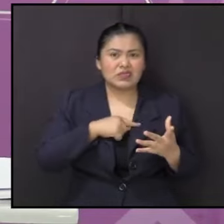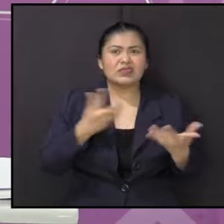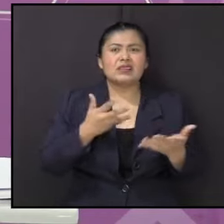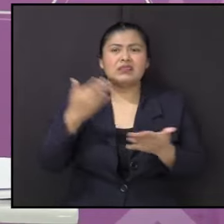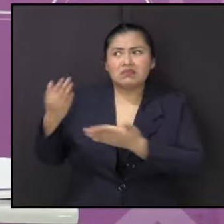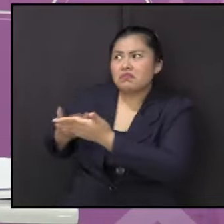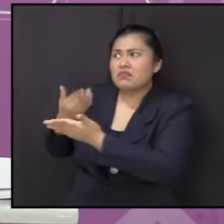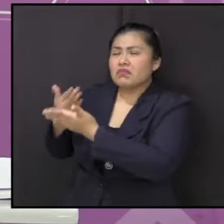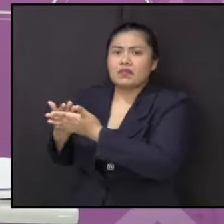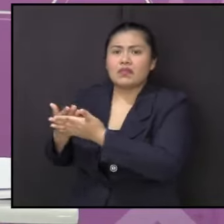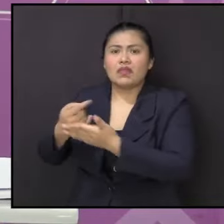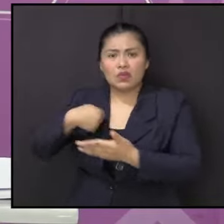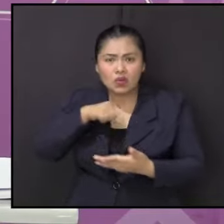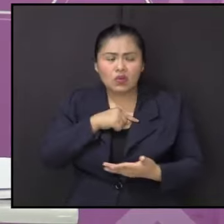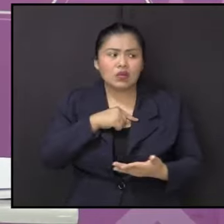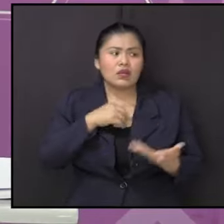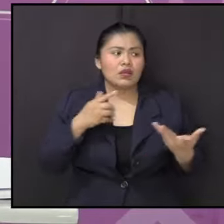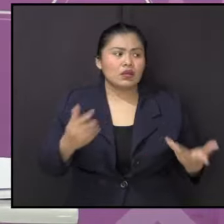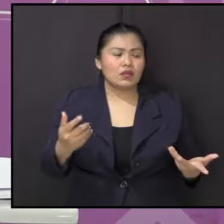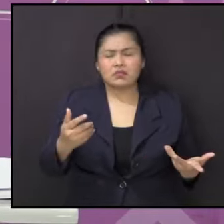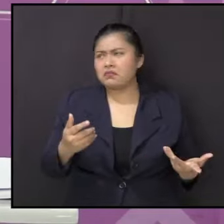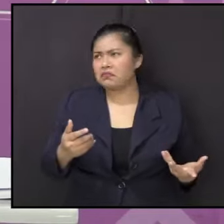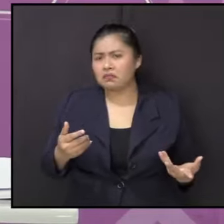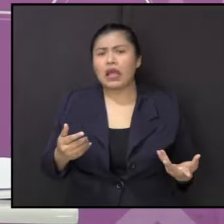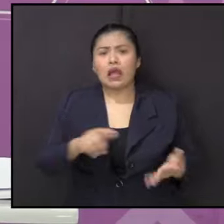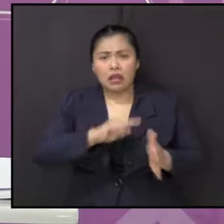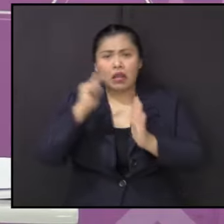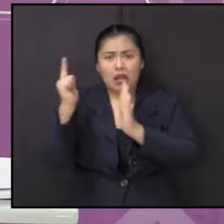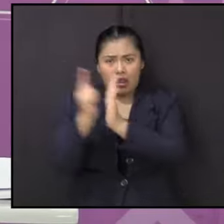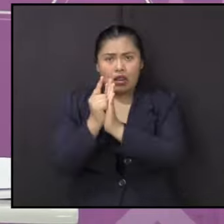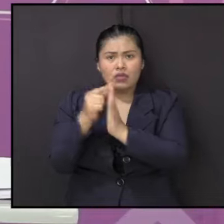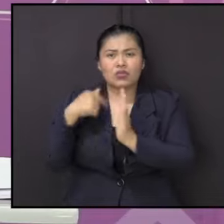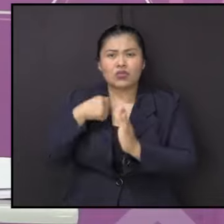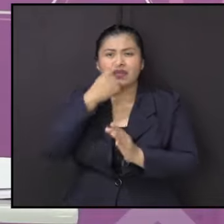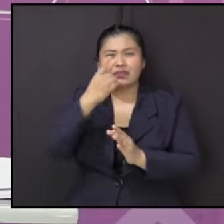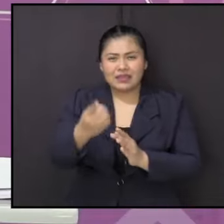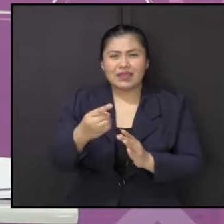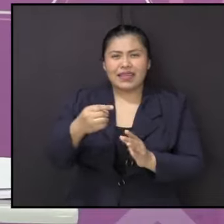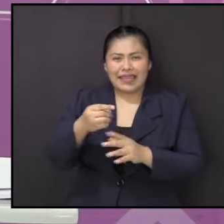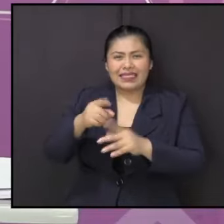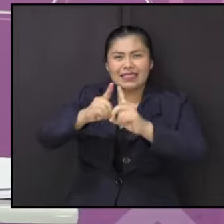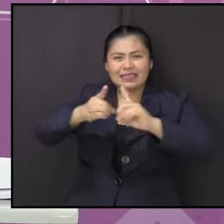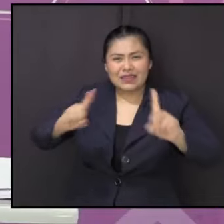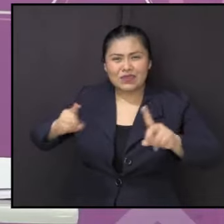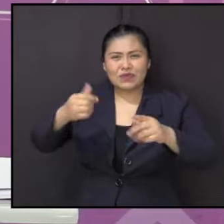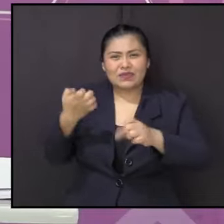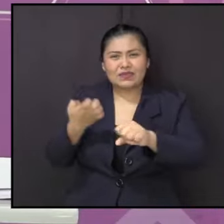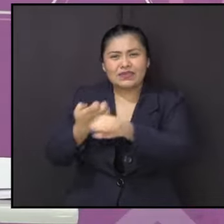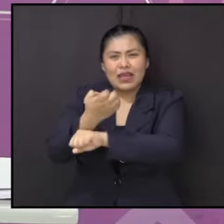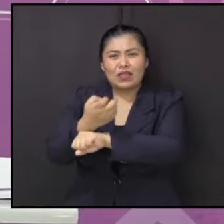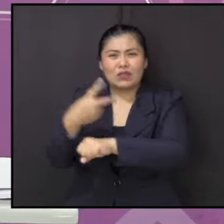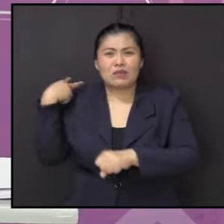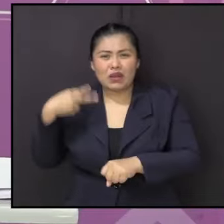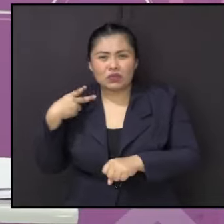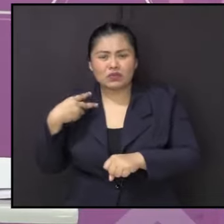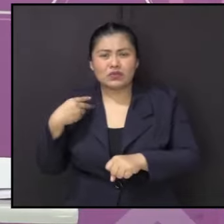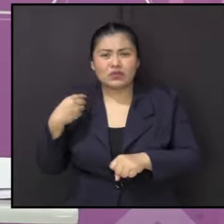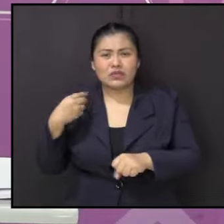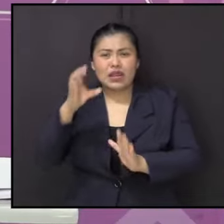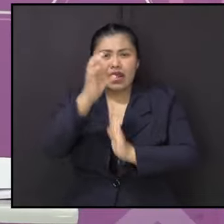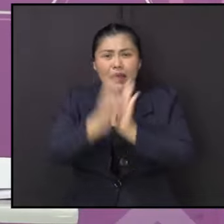al Congreso, porque eso es a lo que seguiría. Básicamente, la ley que ya les mencioné de desarrollo para el Estado de Veracruz, capítulo 4. ¿Qué podemos